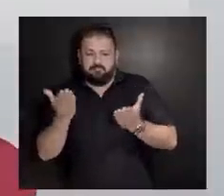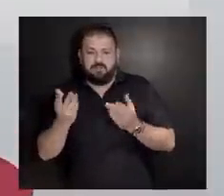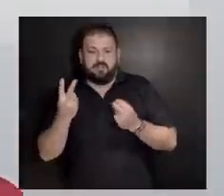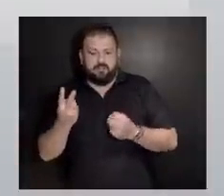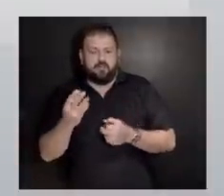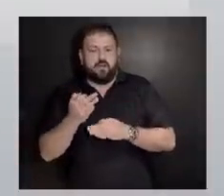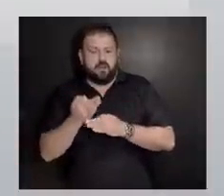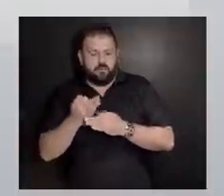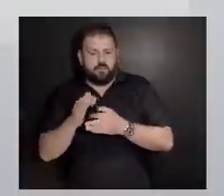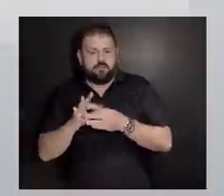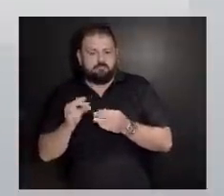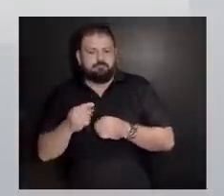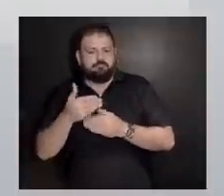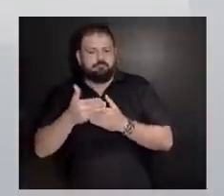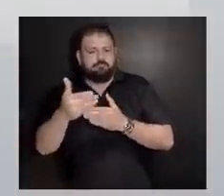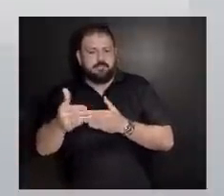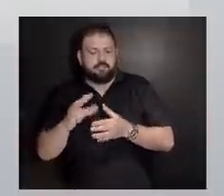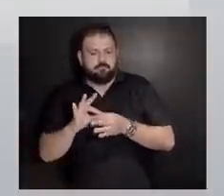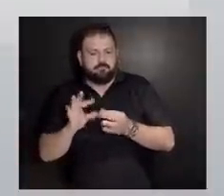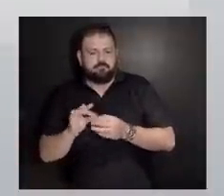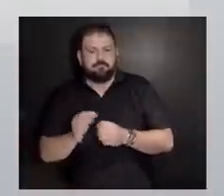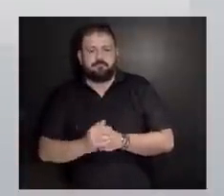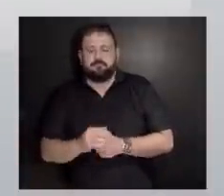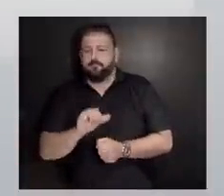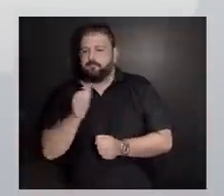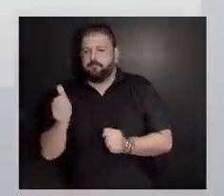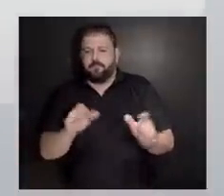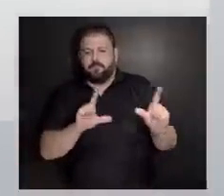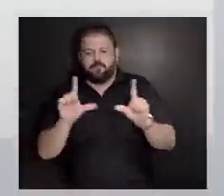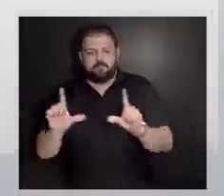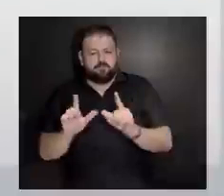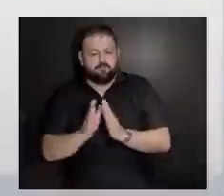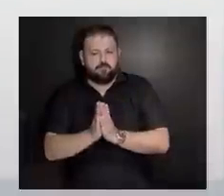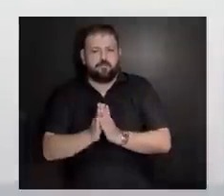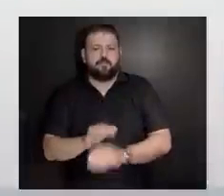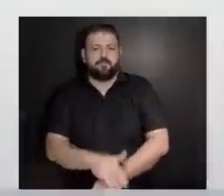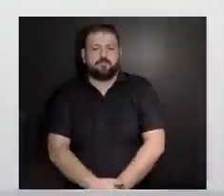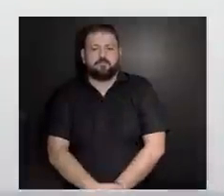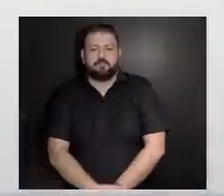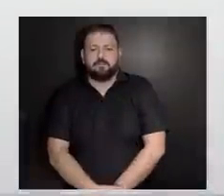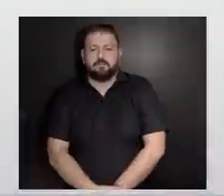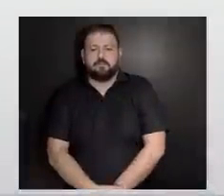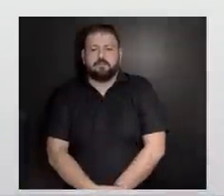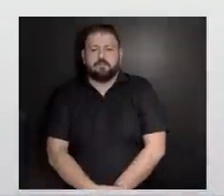a explicar más adelante. Si me ayudan con la siguiente, por favor.